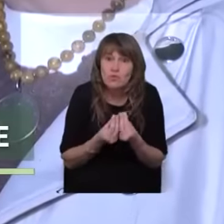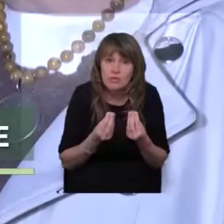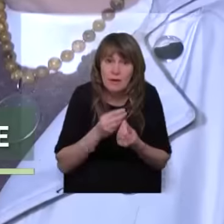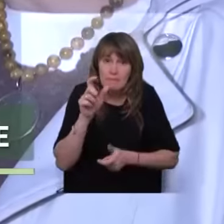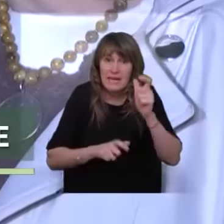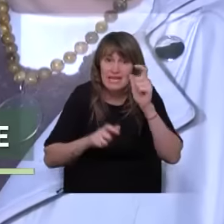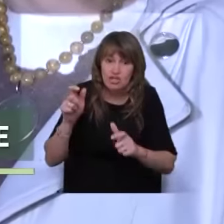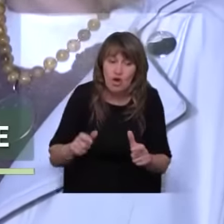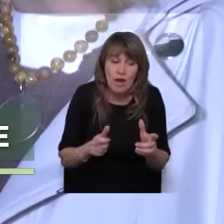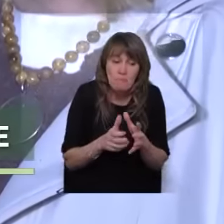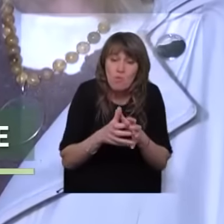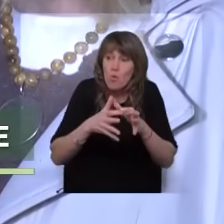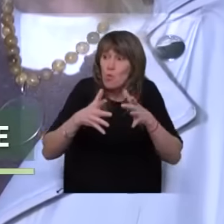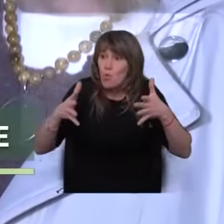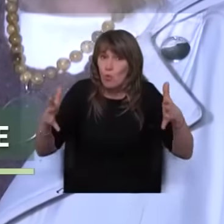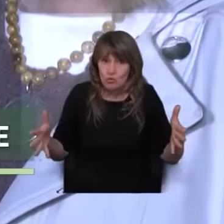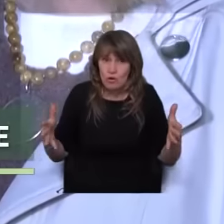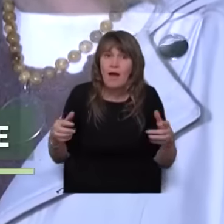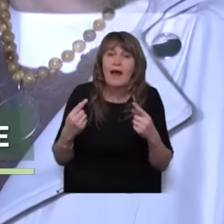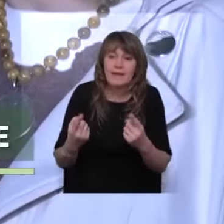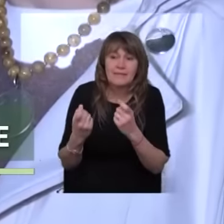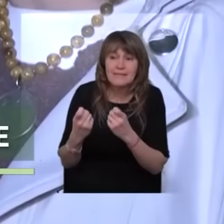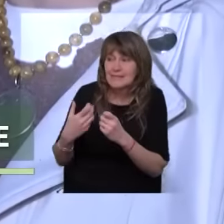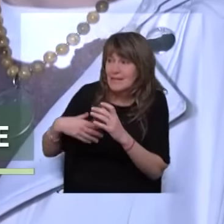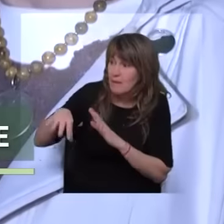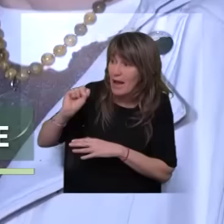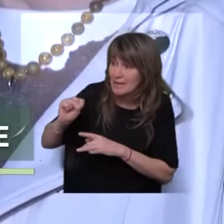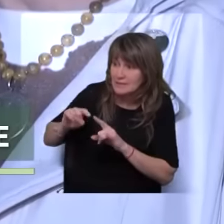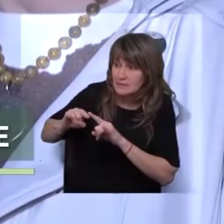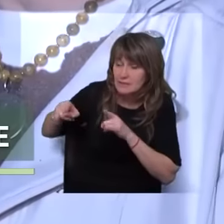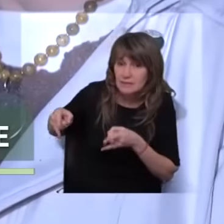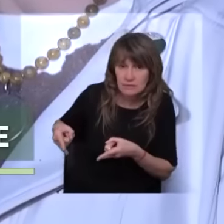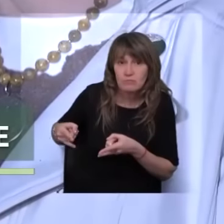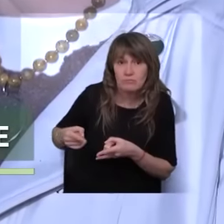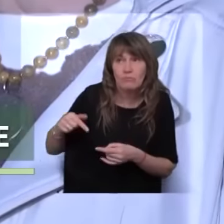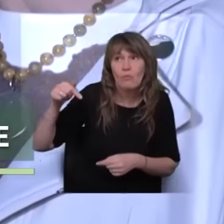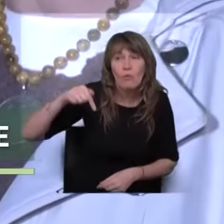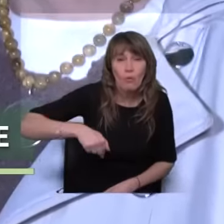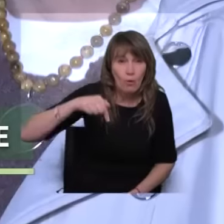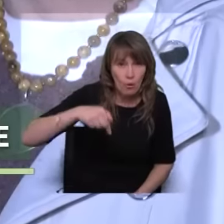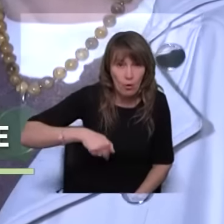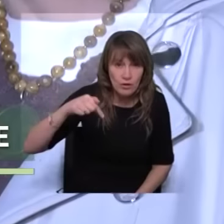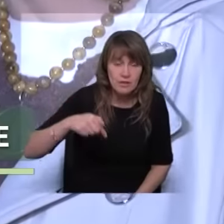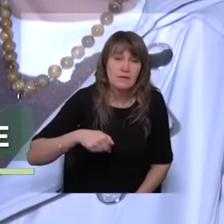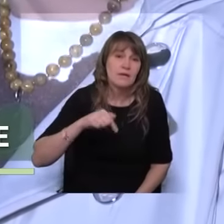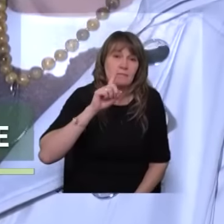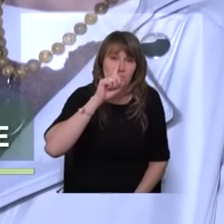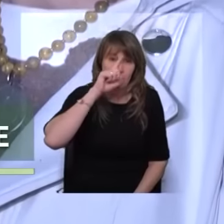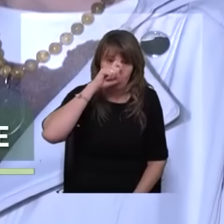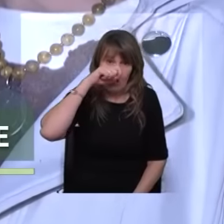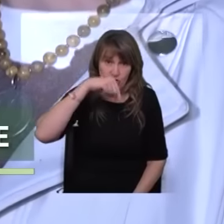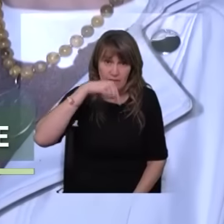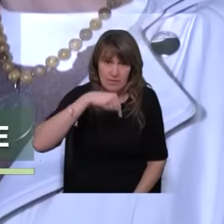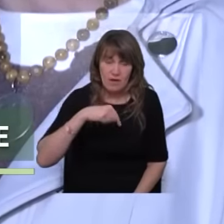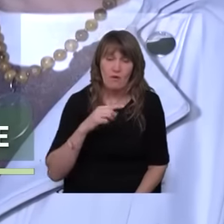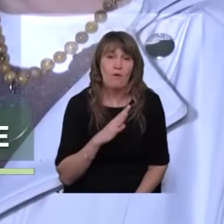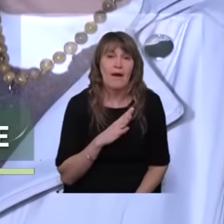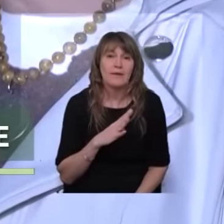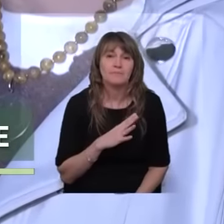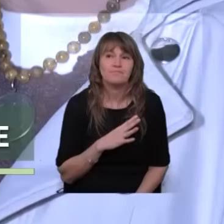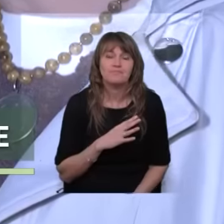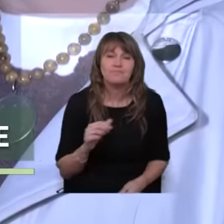tenemos disponibles y sea necesario ampliar por ejemplo hoy específicamente en lo que es Montevideo eh junto